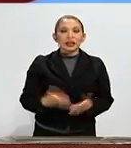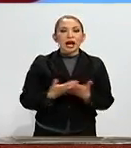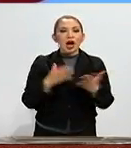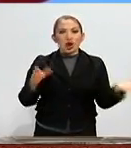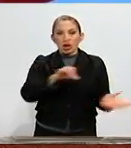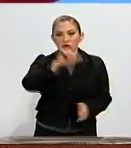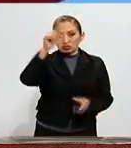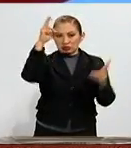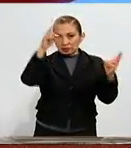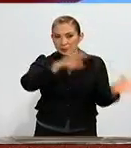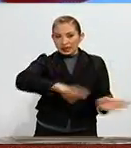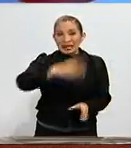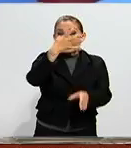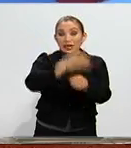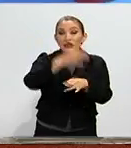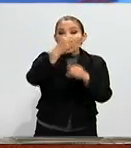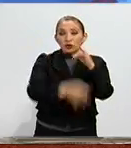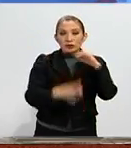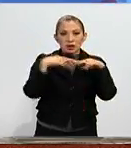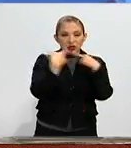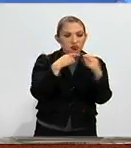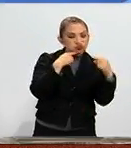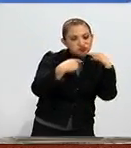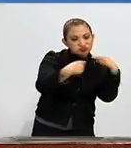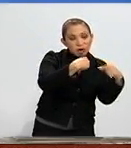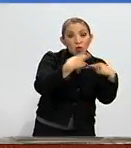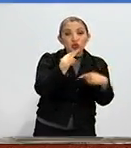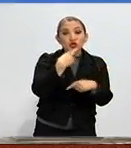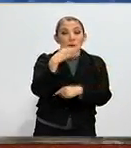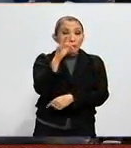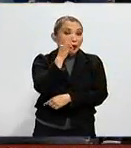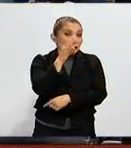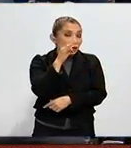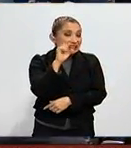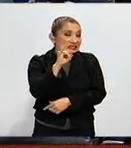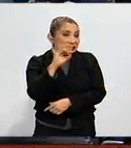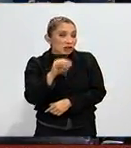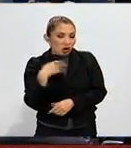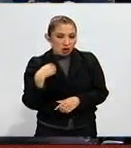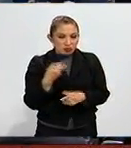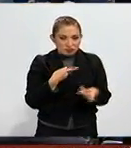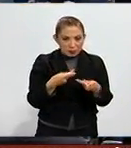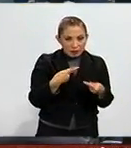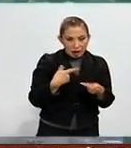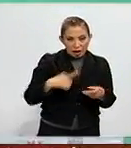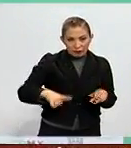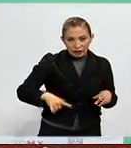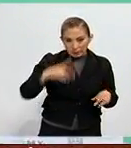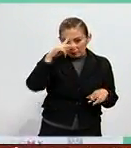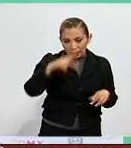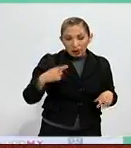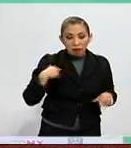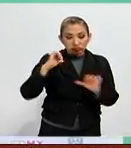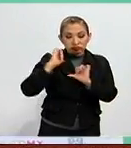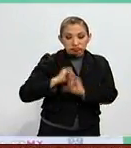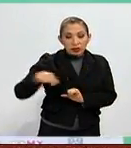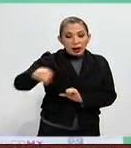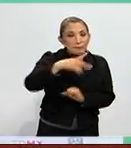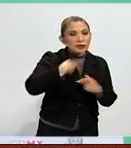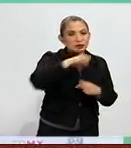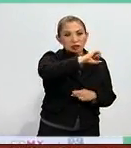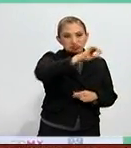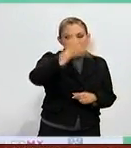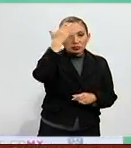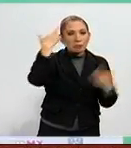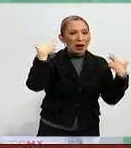Vámonos a otros temas. En el quinto y último foro de debate nacional sobre el uso de la marihuana que organiza el gobierno federal, autoridades,